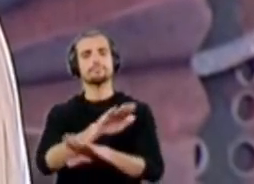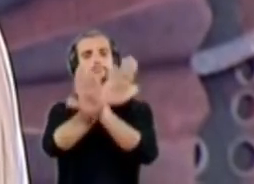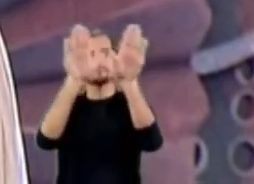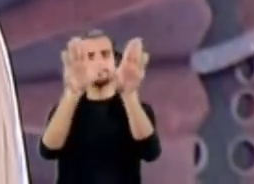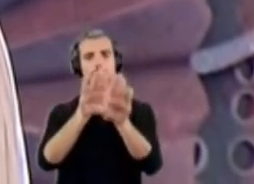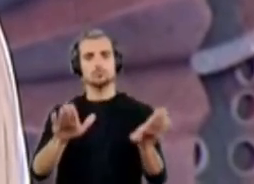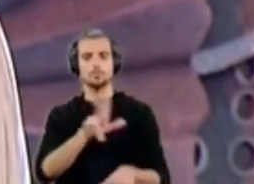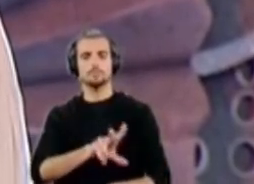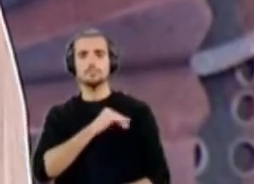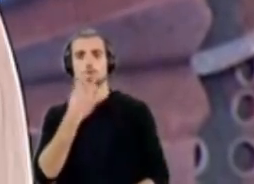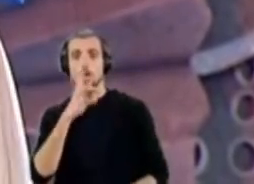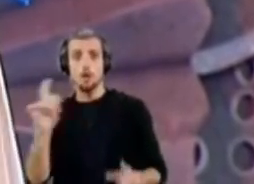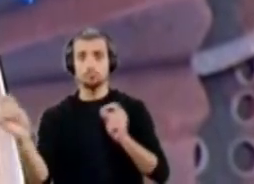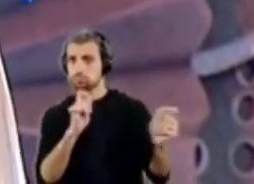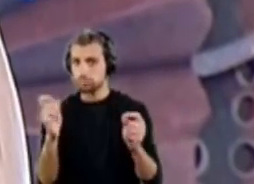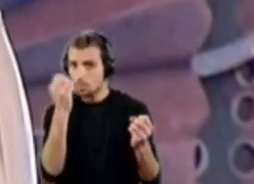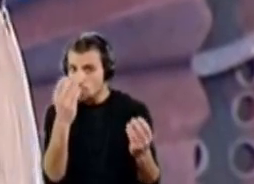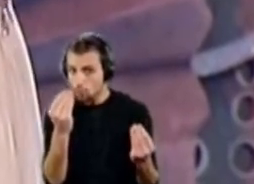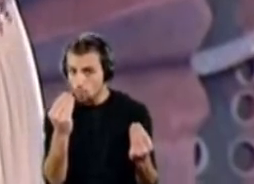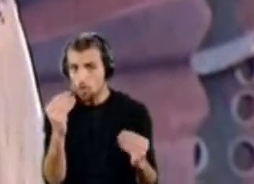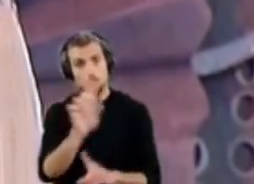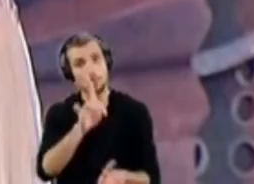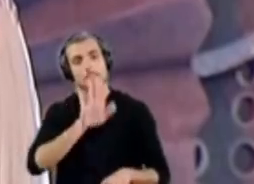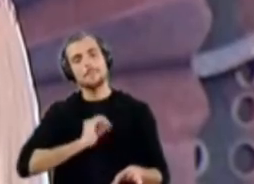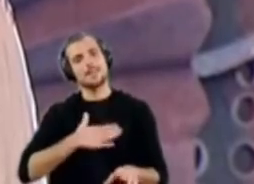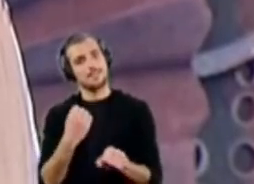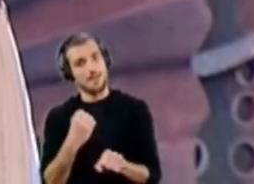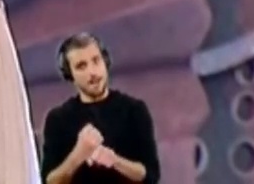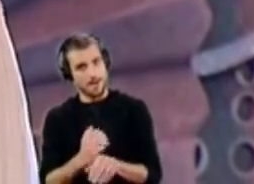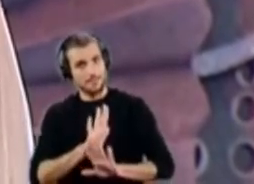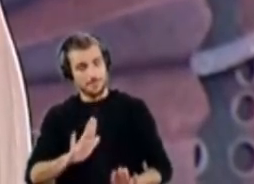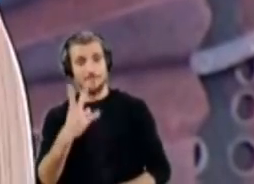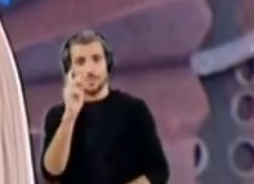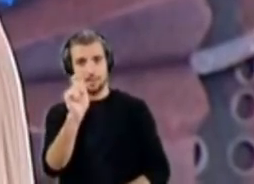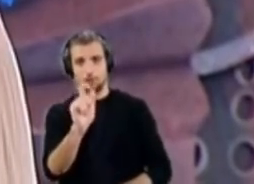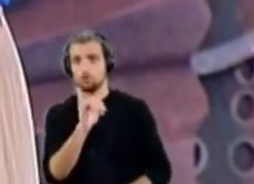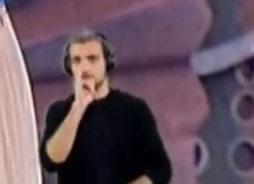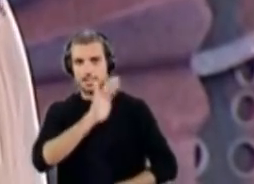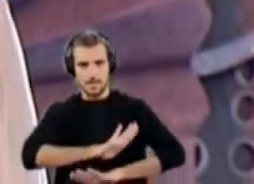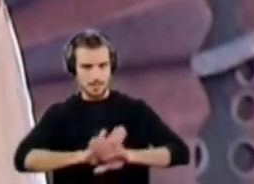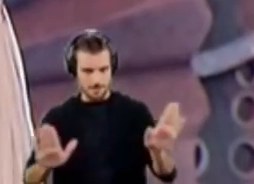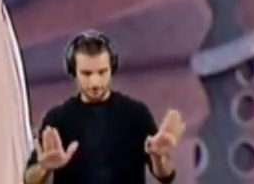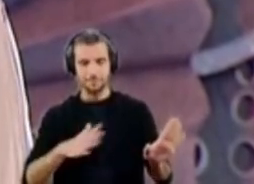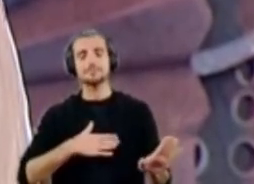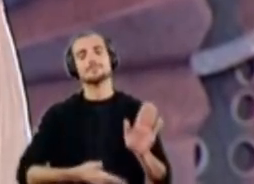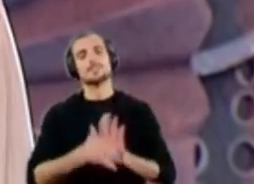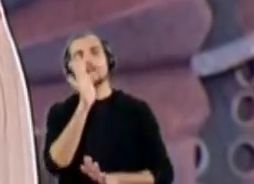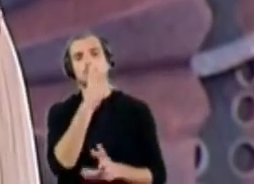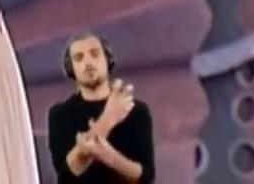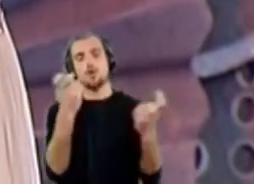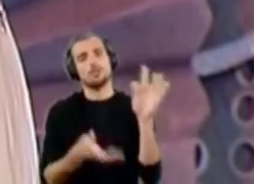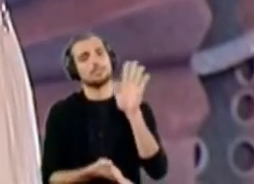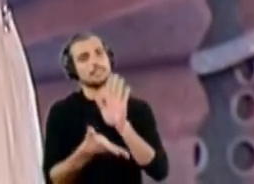se demoren mucho, no discuten mucho, que mañana hay que trabajar, ¿eh? 20 minutos y de vuelta a nosotros, mientras el jurado ya se va, ¿verdad?,